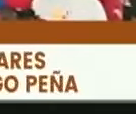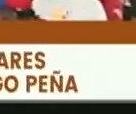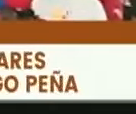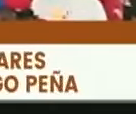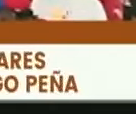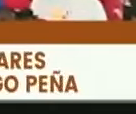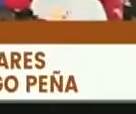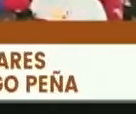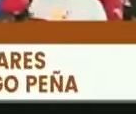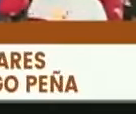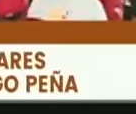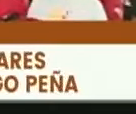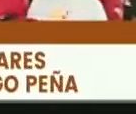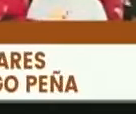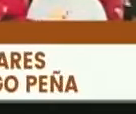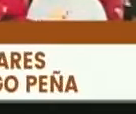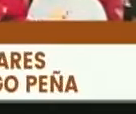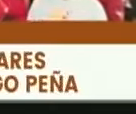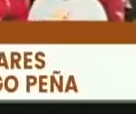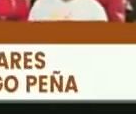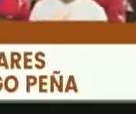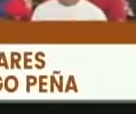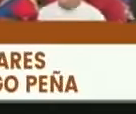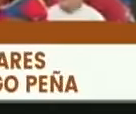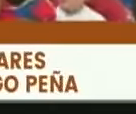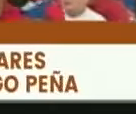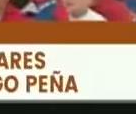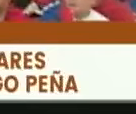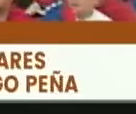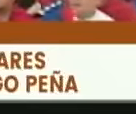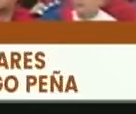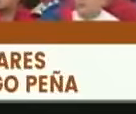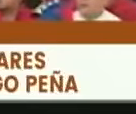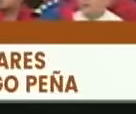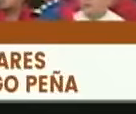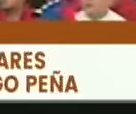el municipio Guaraque,